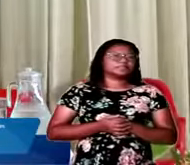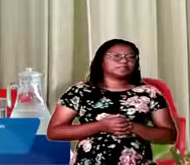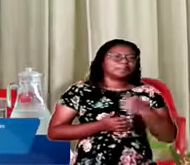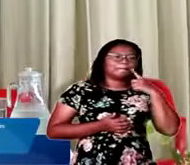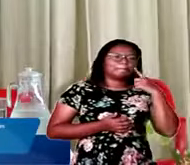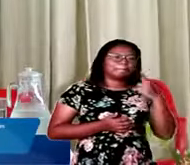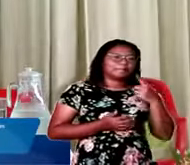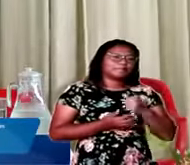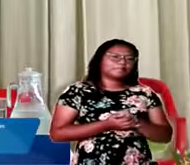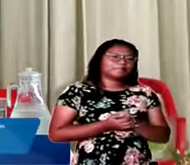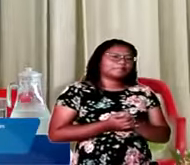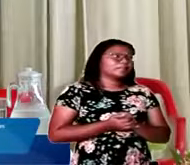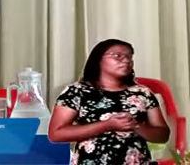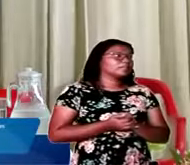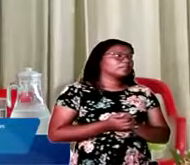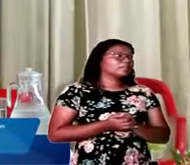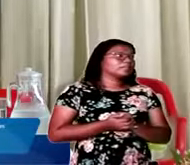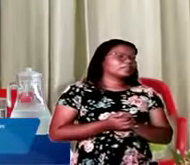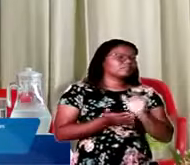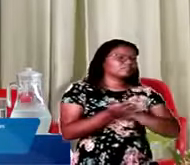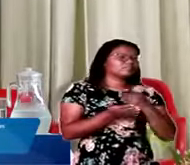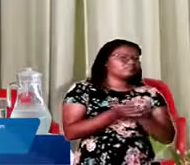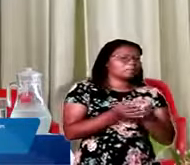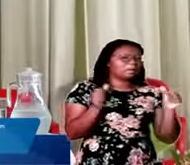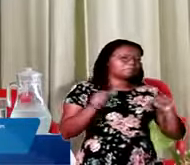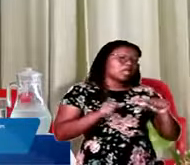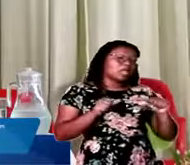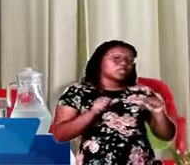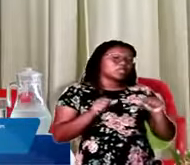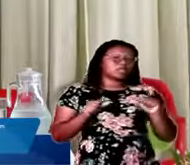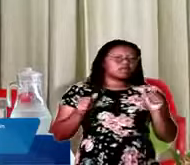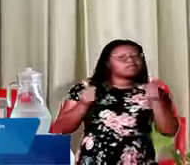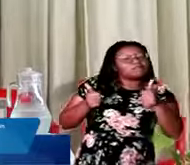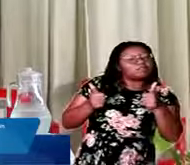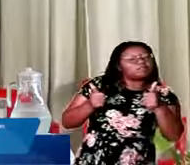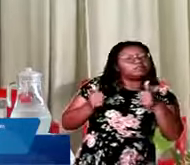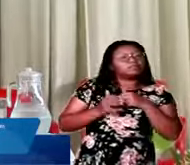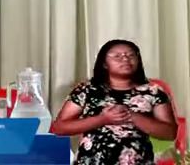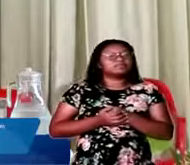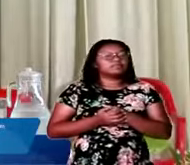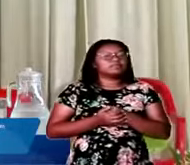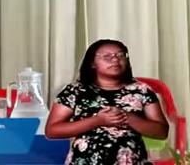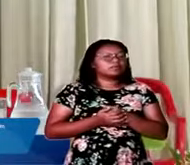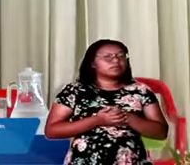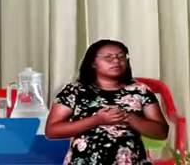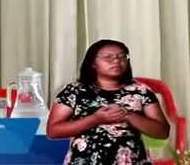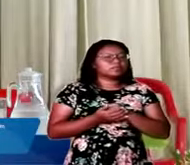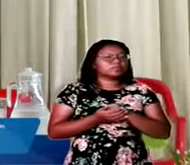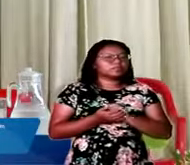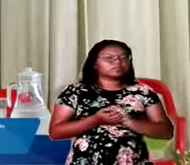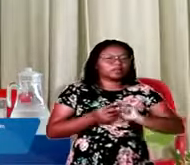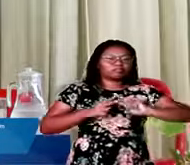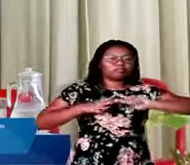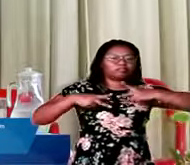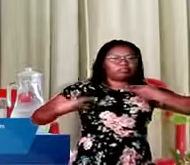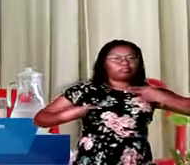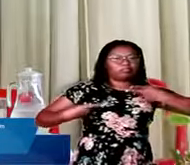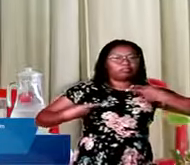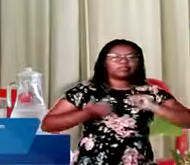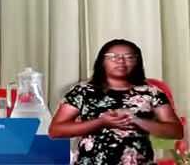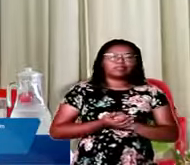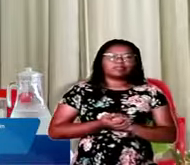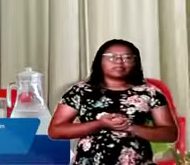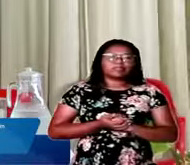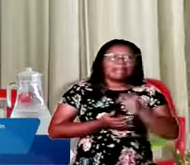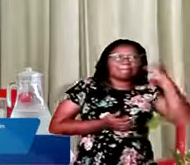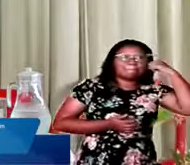mal. Y ellos la habían interpretado hacia el otro extremo. El pensamiento del Señor con